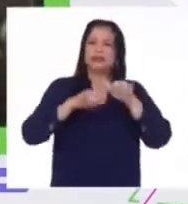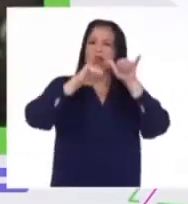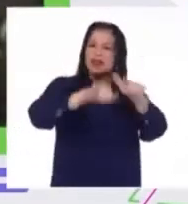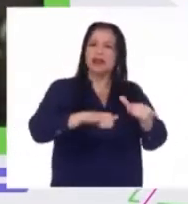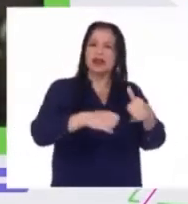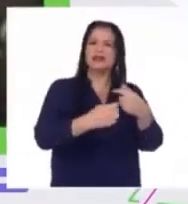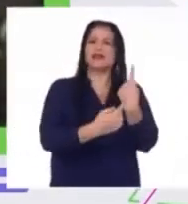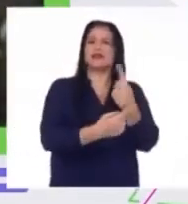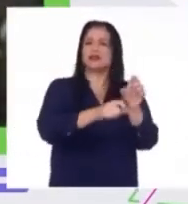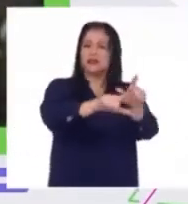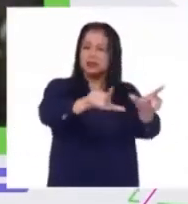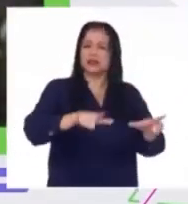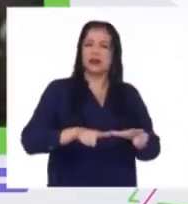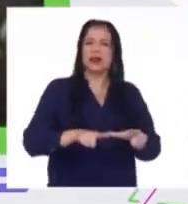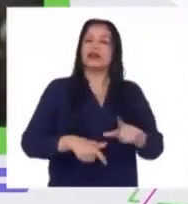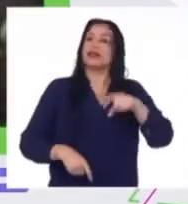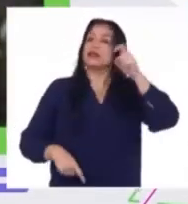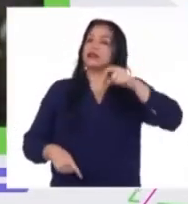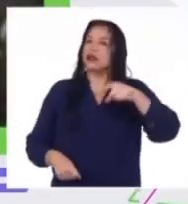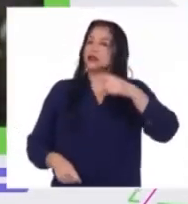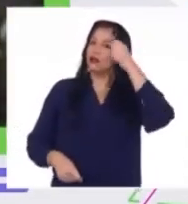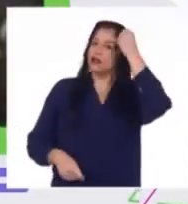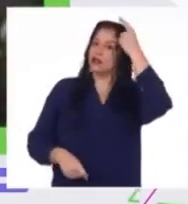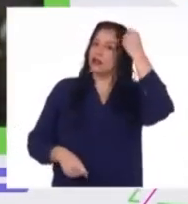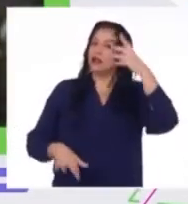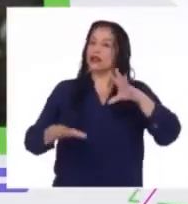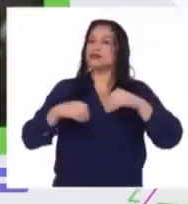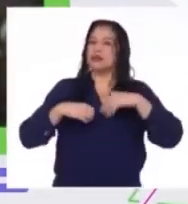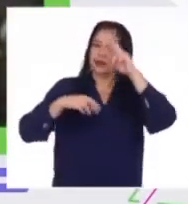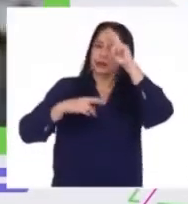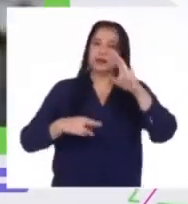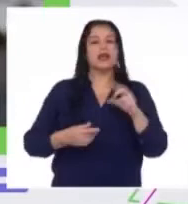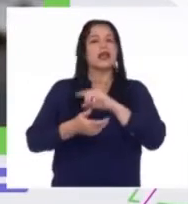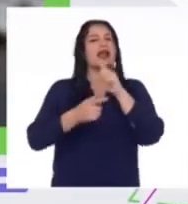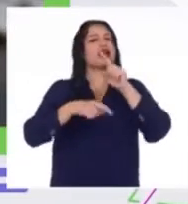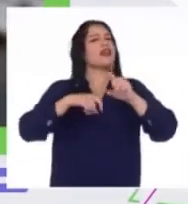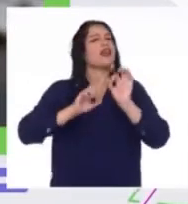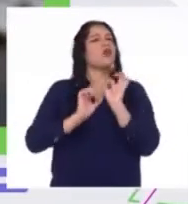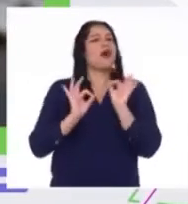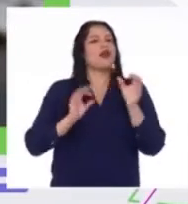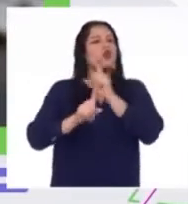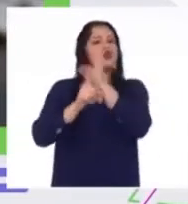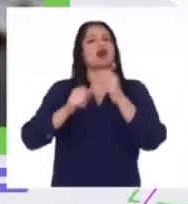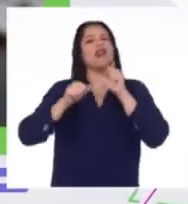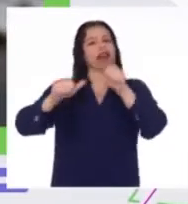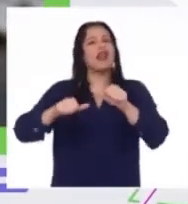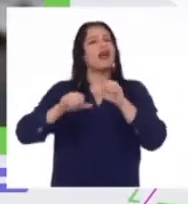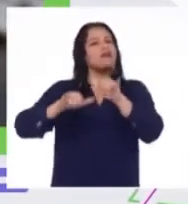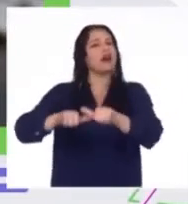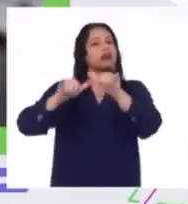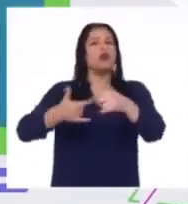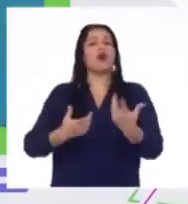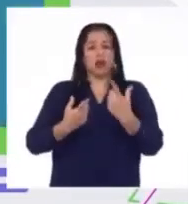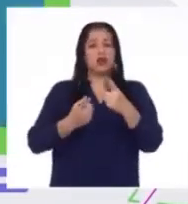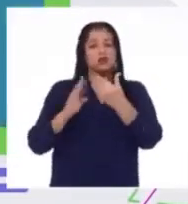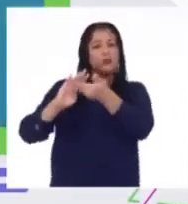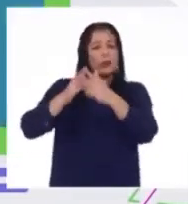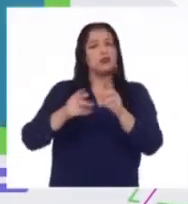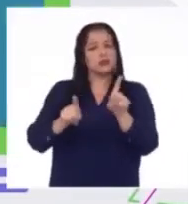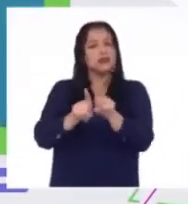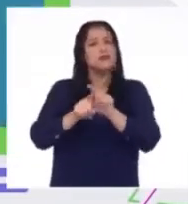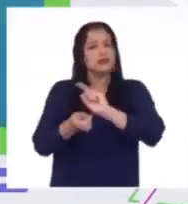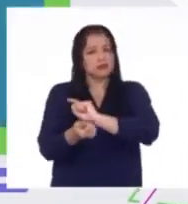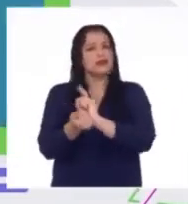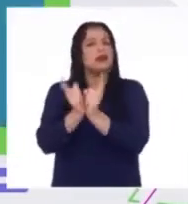aislados. Es necesario reconocer que ninguna cultura se mantiene intacta en el tiempo. Los pueblos indígenas también pasan por algunos cambios.